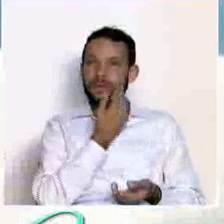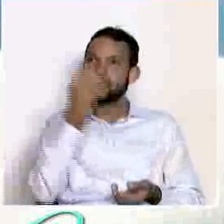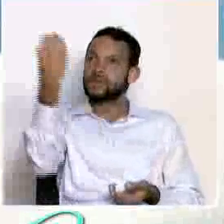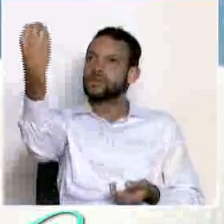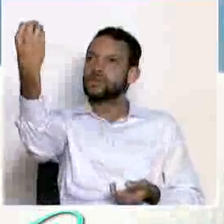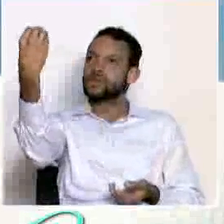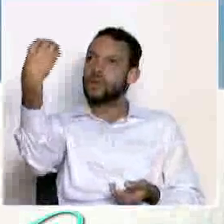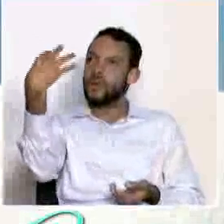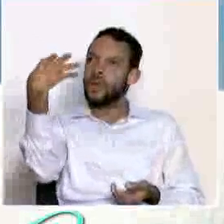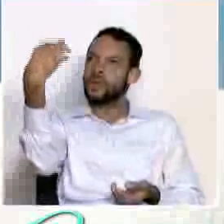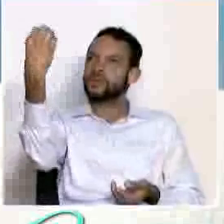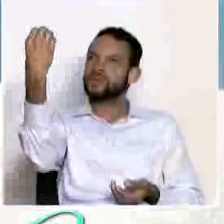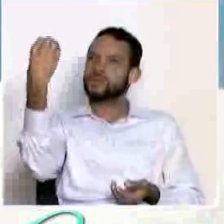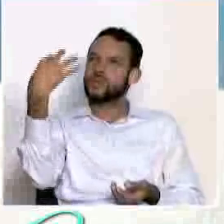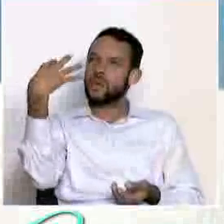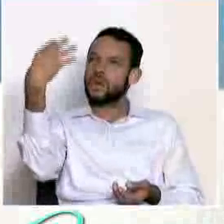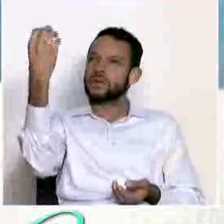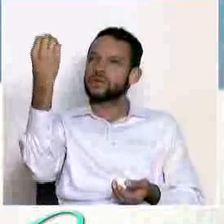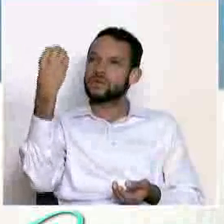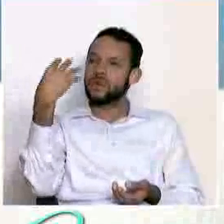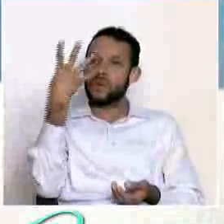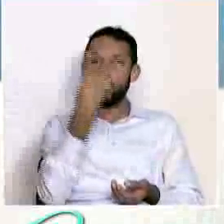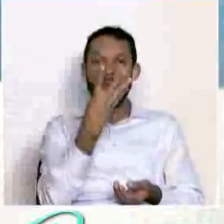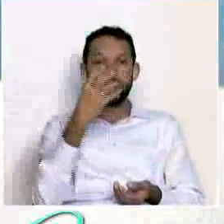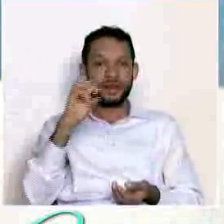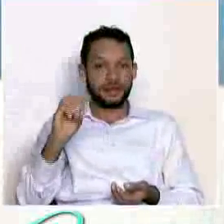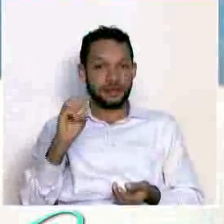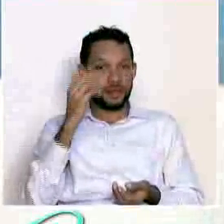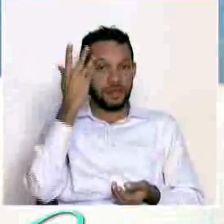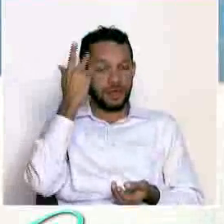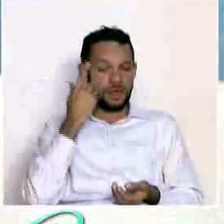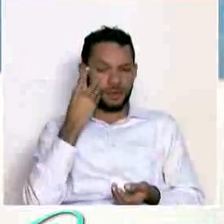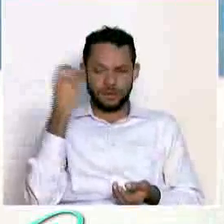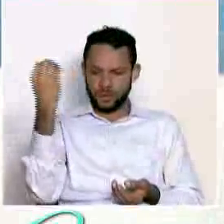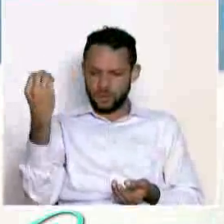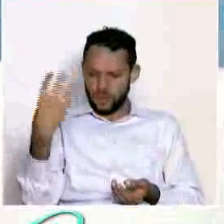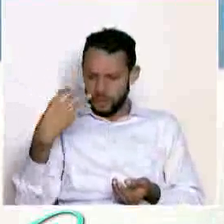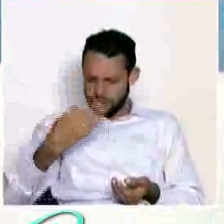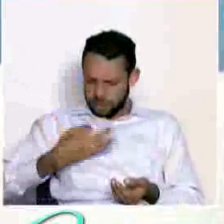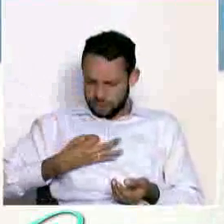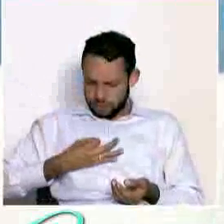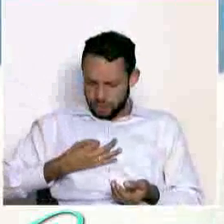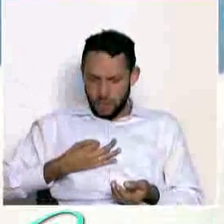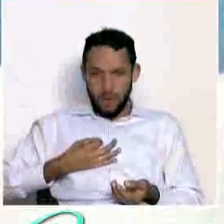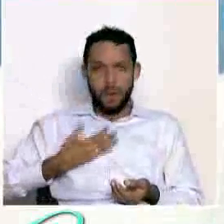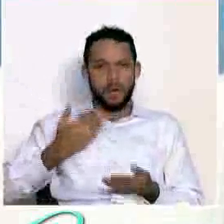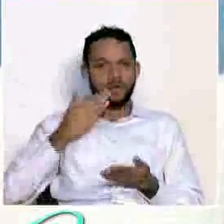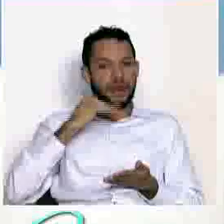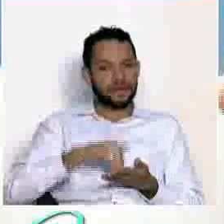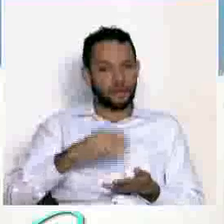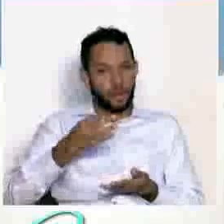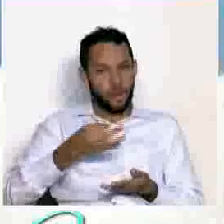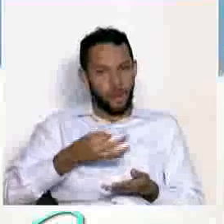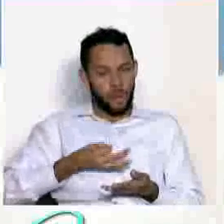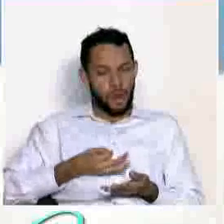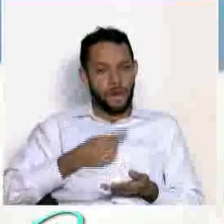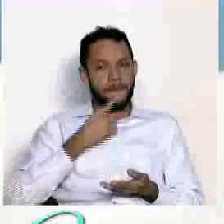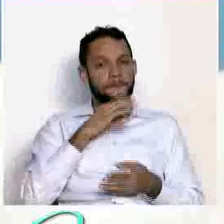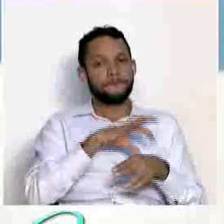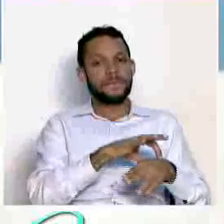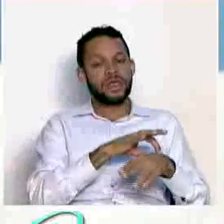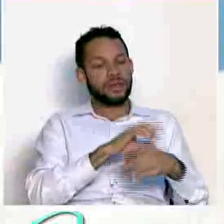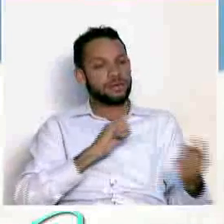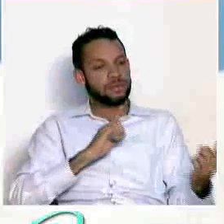rayos y lo hizo durante 40 y algo de días, y cuando vio que ya estaba más pequeña, volvió. Cuando fue a la unidad